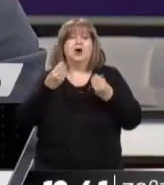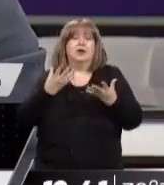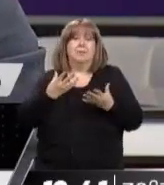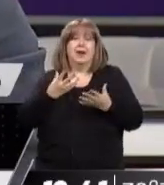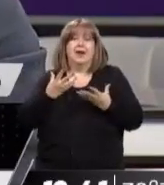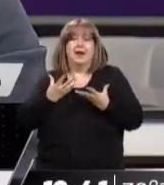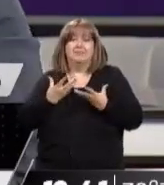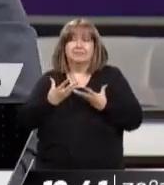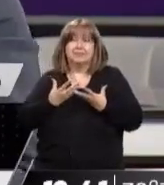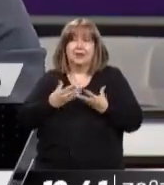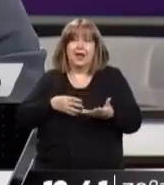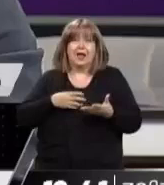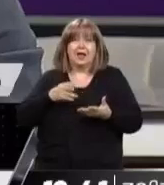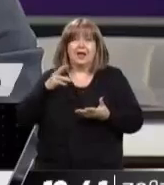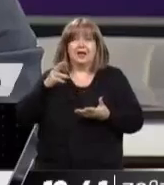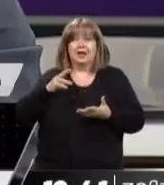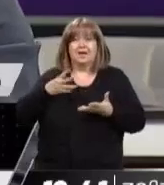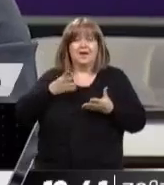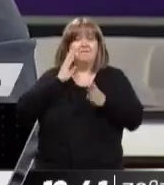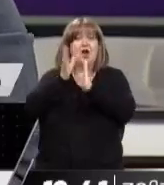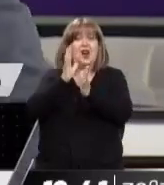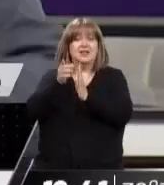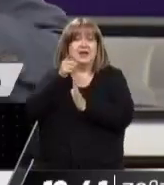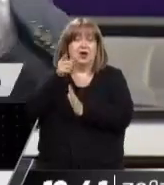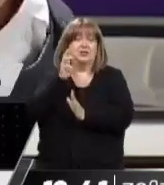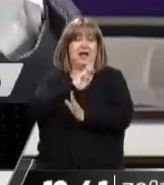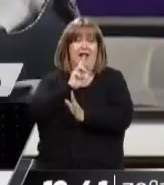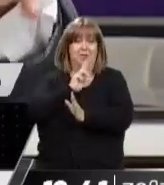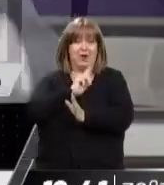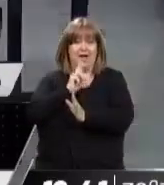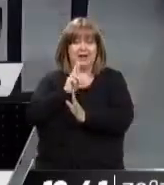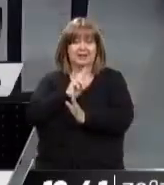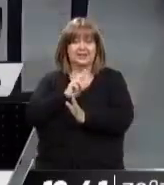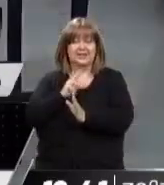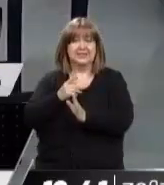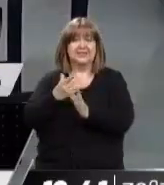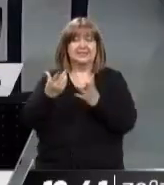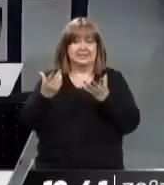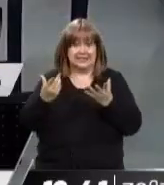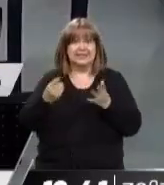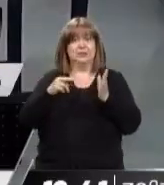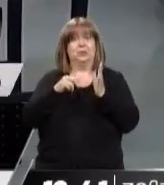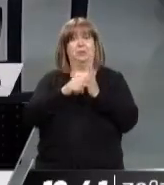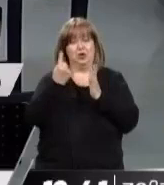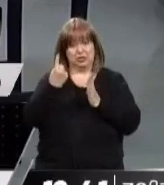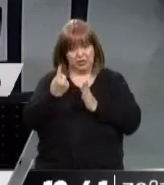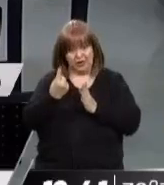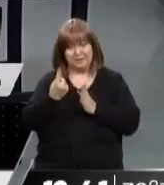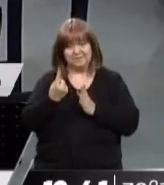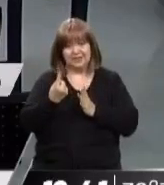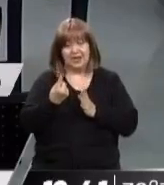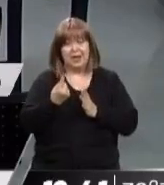mujeres y demás. Pero no, esto no va a solucionar. A ver, destruyendo. Claro, que se saque de lugar, ¿no? Que se